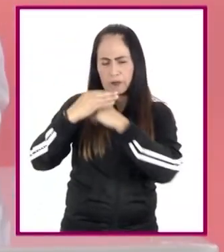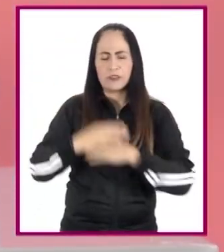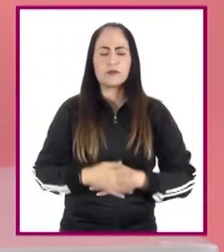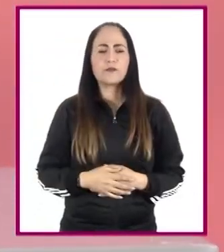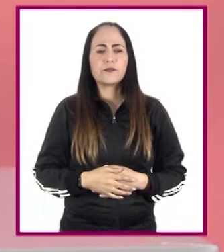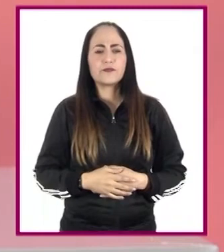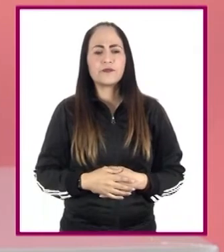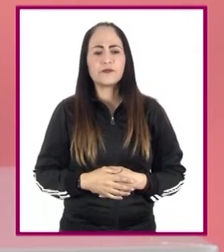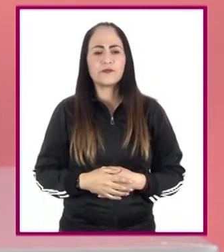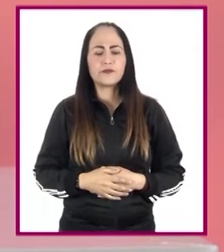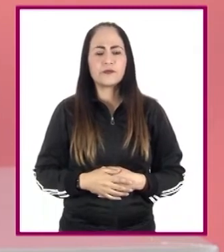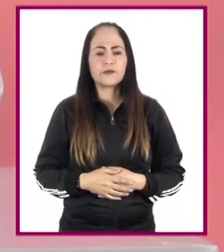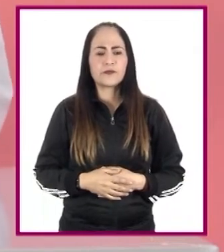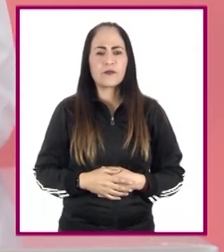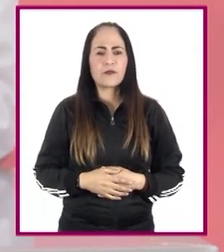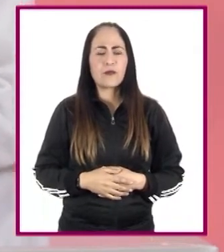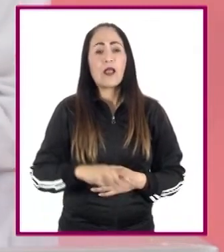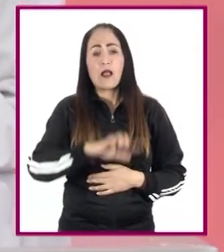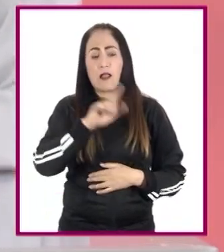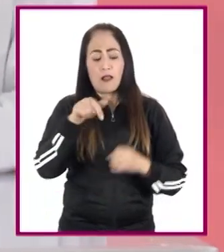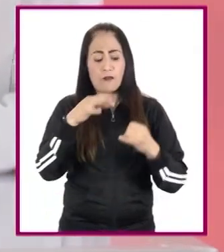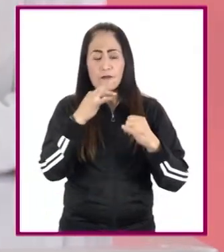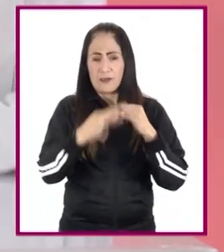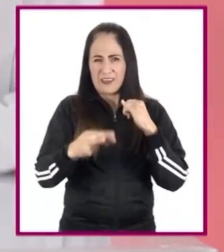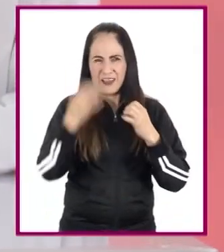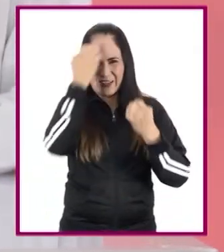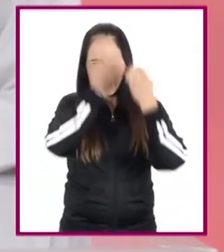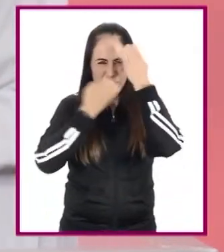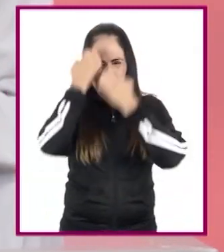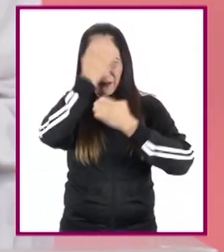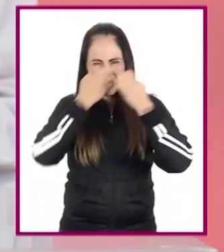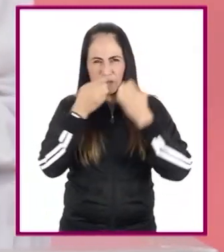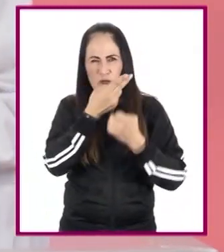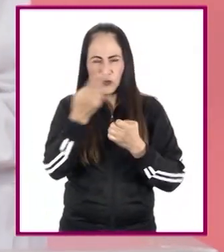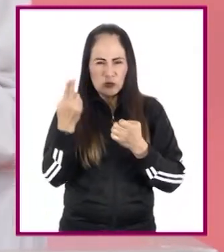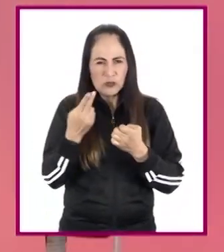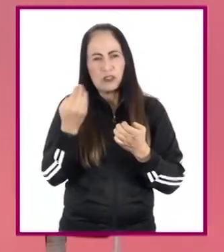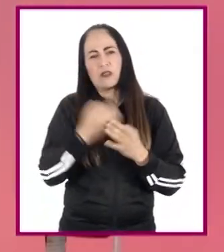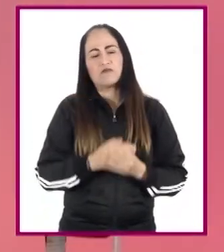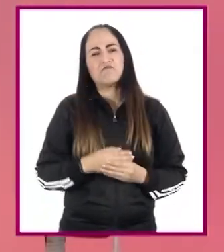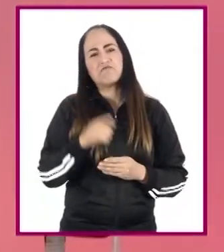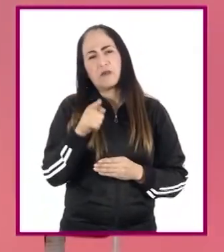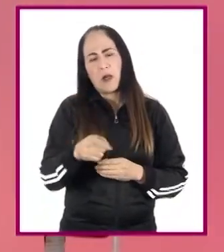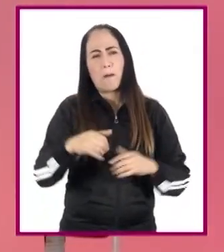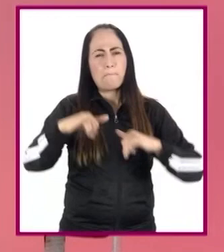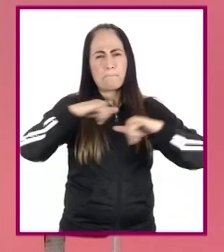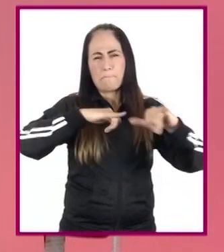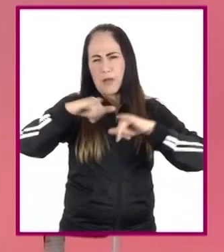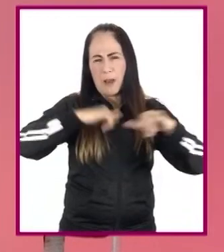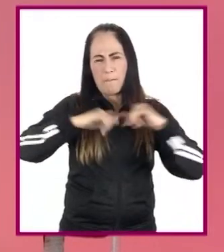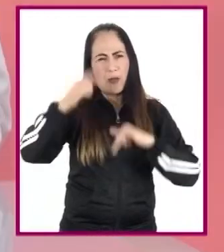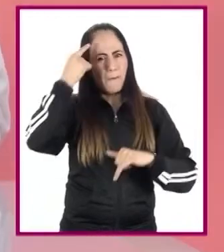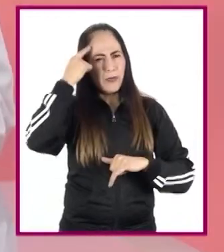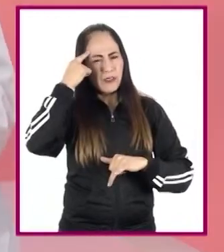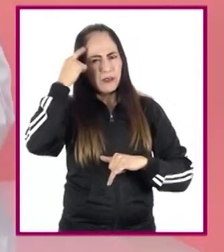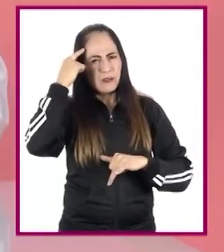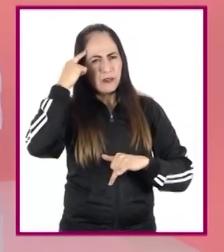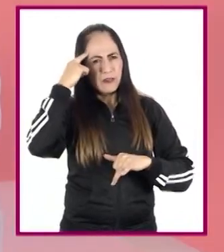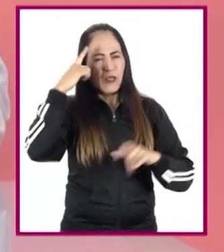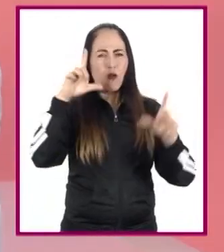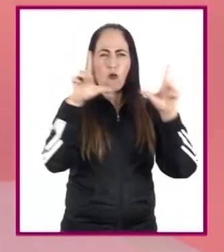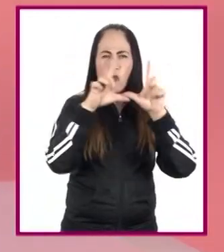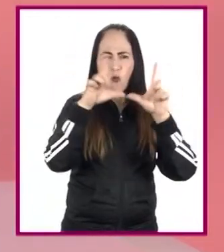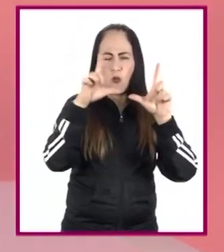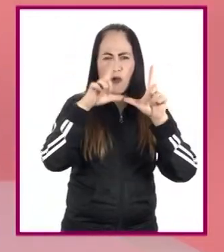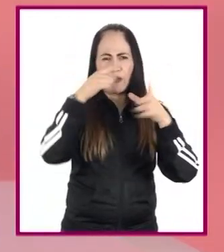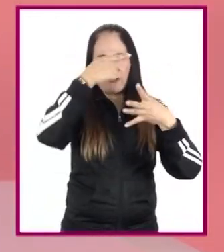Finalmente, para la etapa de evaluación, elaboren un organizador gráfico de su elección, como un mapa mental o cuadro sinóptico,